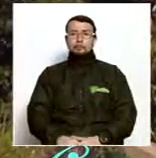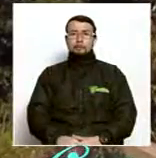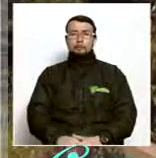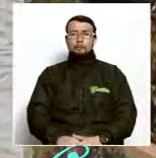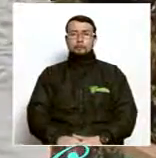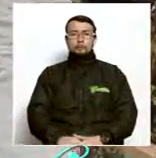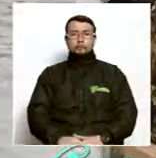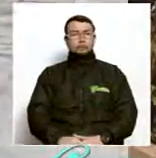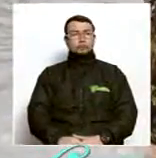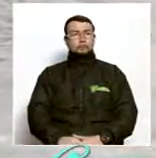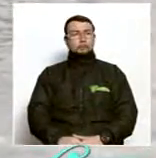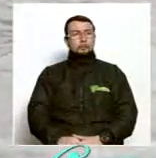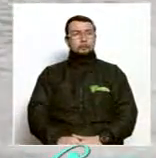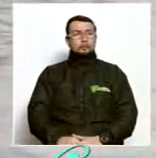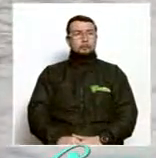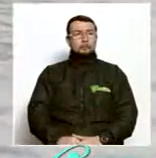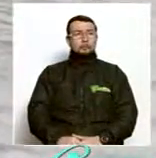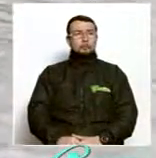corazón.